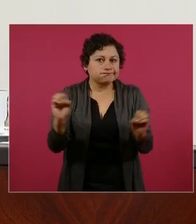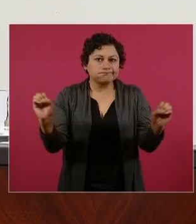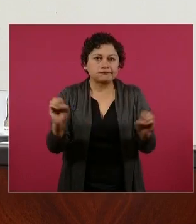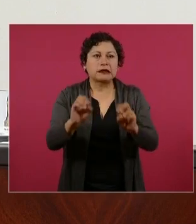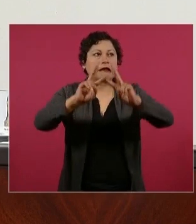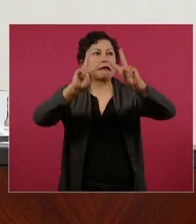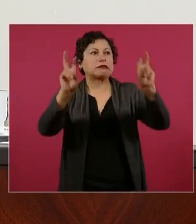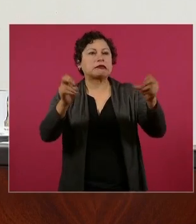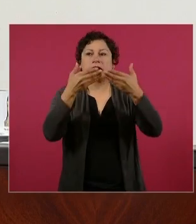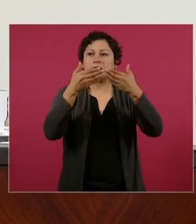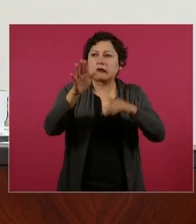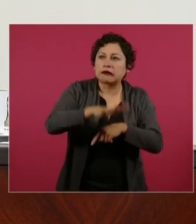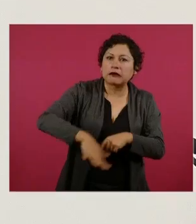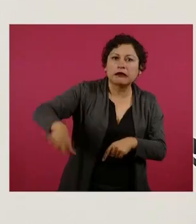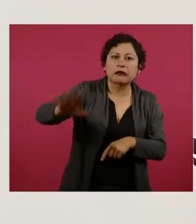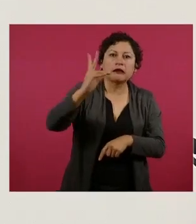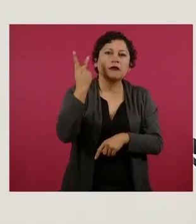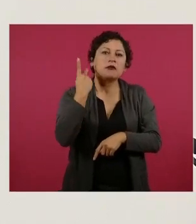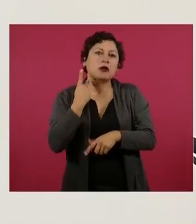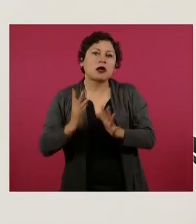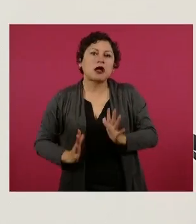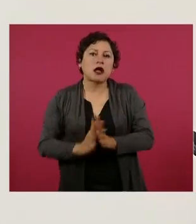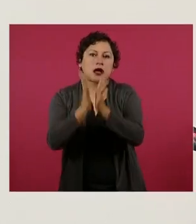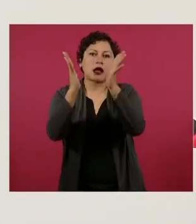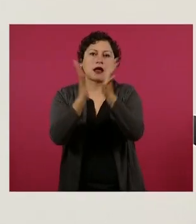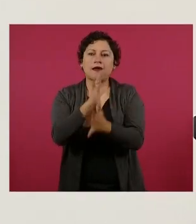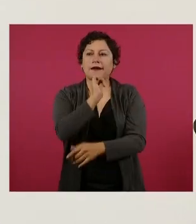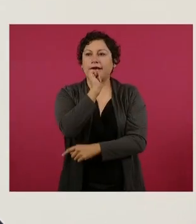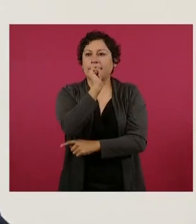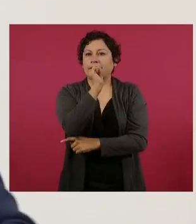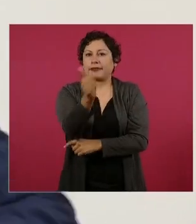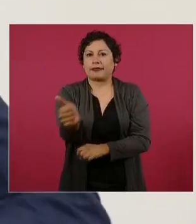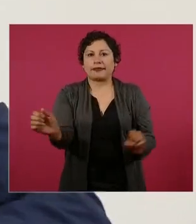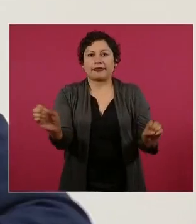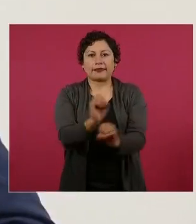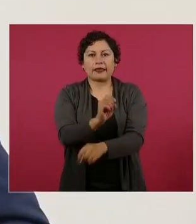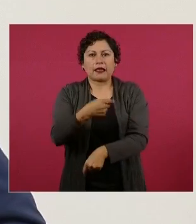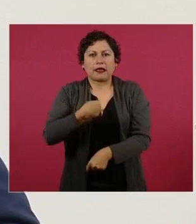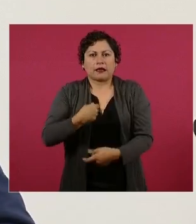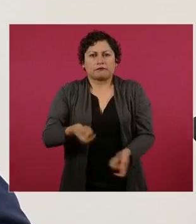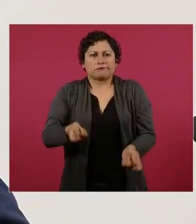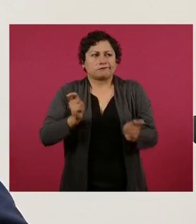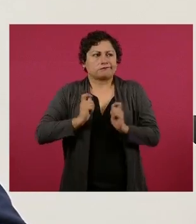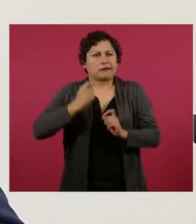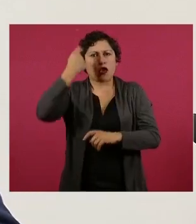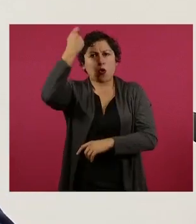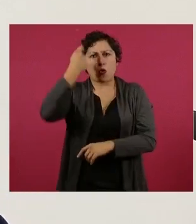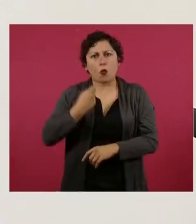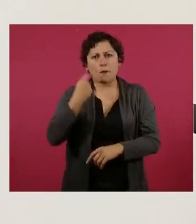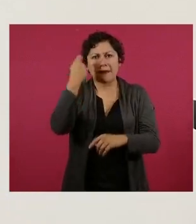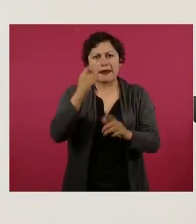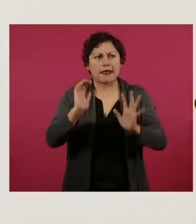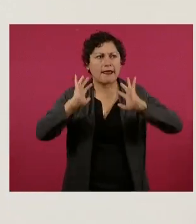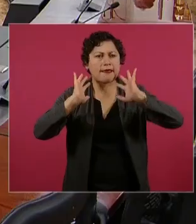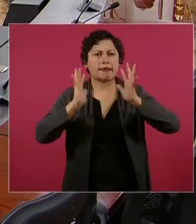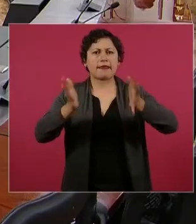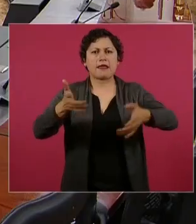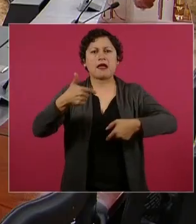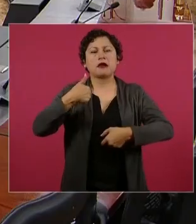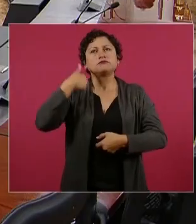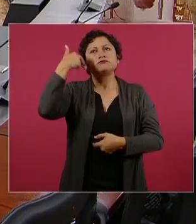Me voy a jubilar y me voy con la conciencia tranquila y además con